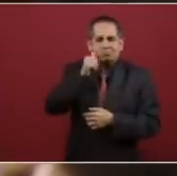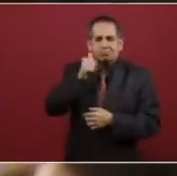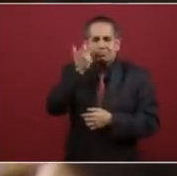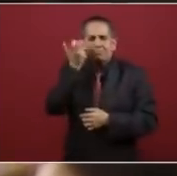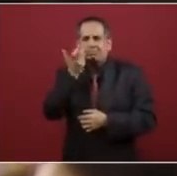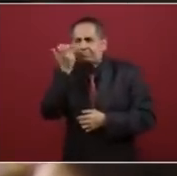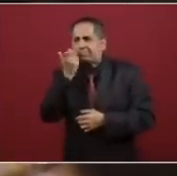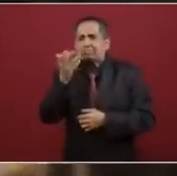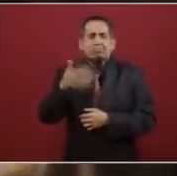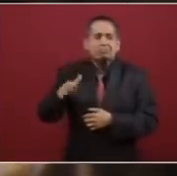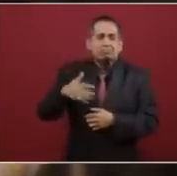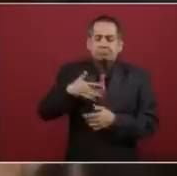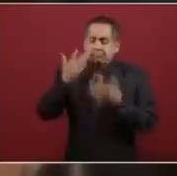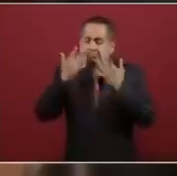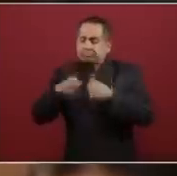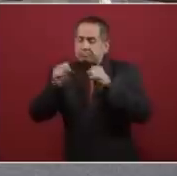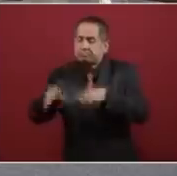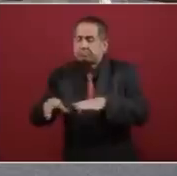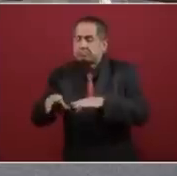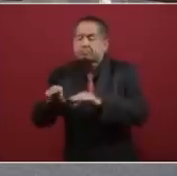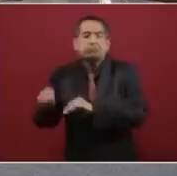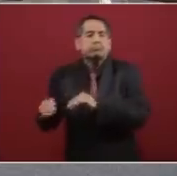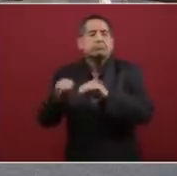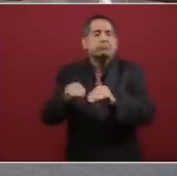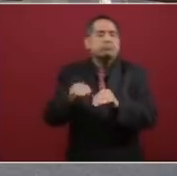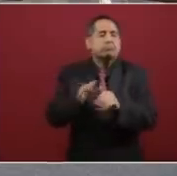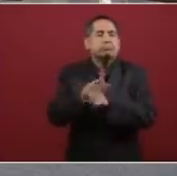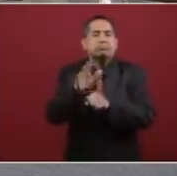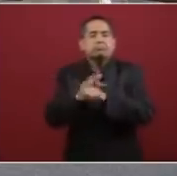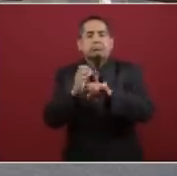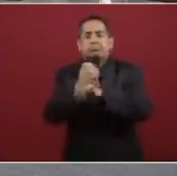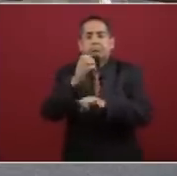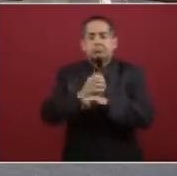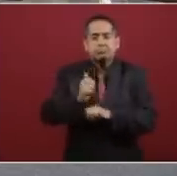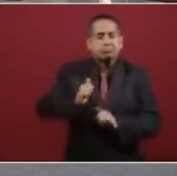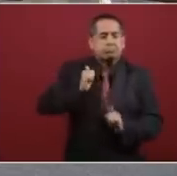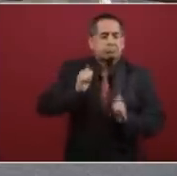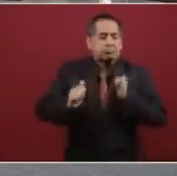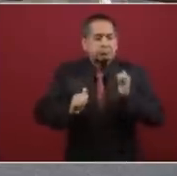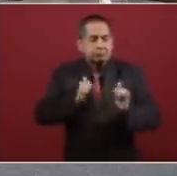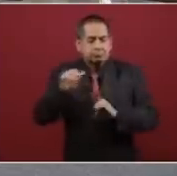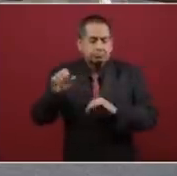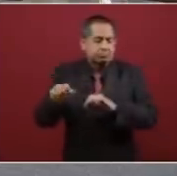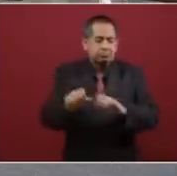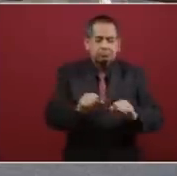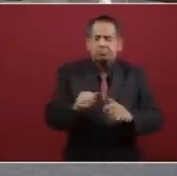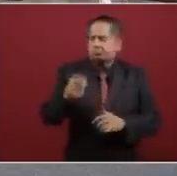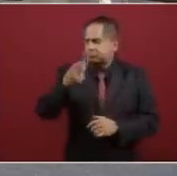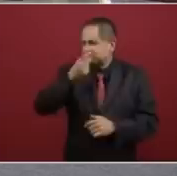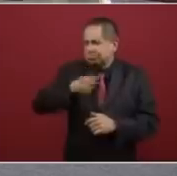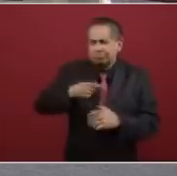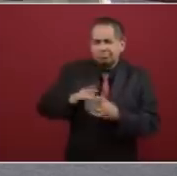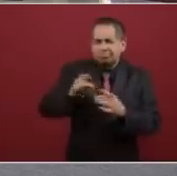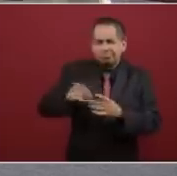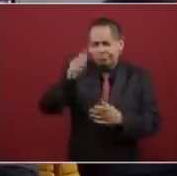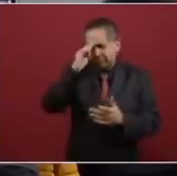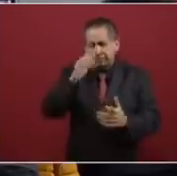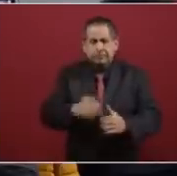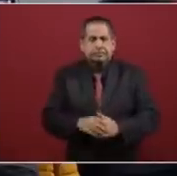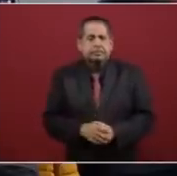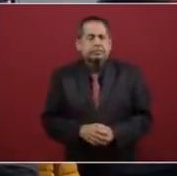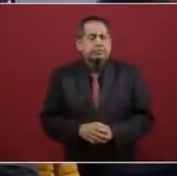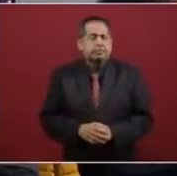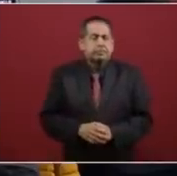cargo en las entidades que les corresponde. ¿Qué nos puede decir sobre sus críticas de la oposición? Bueno, que